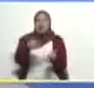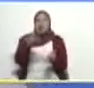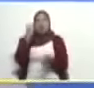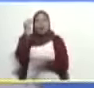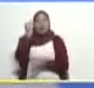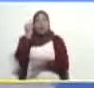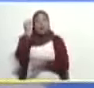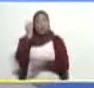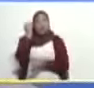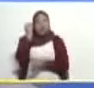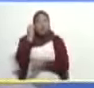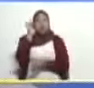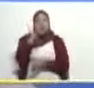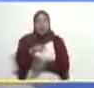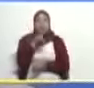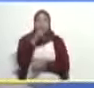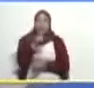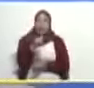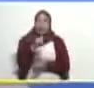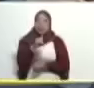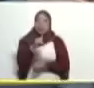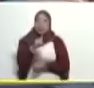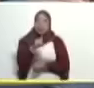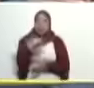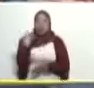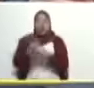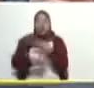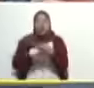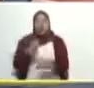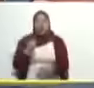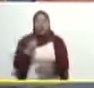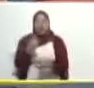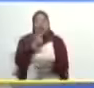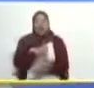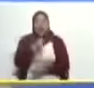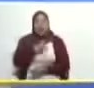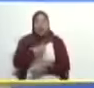También, también. ¿Y cómo lo vamos a sostener?